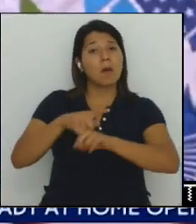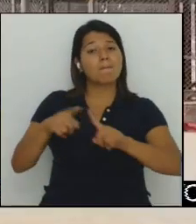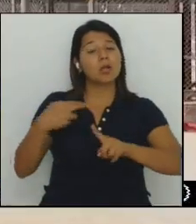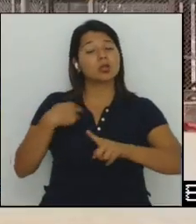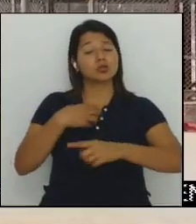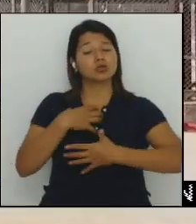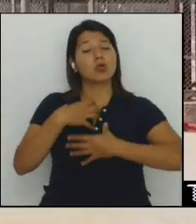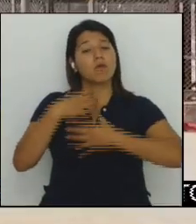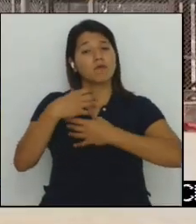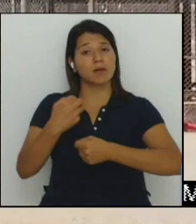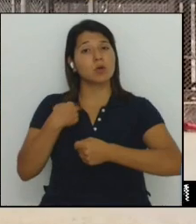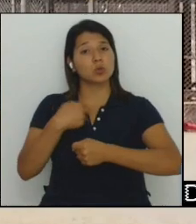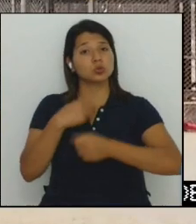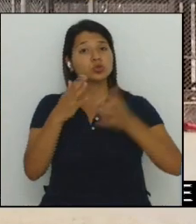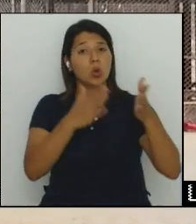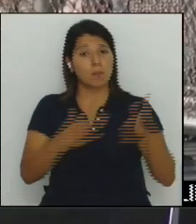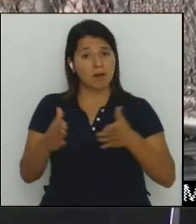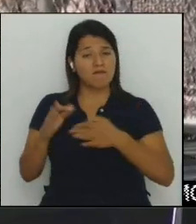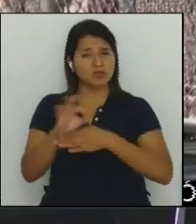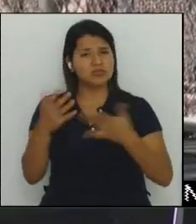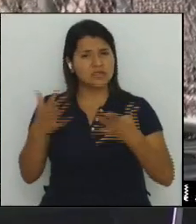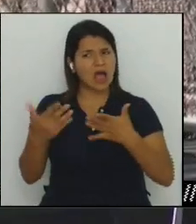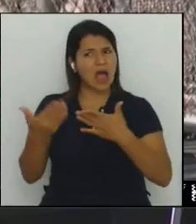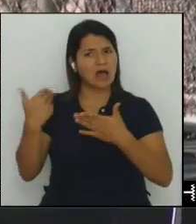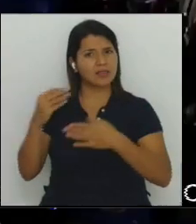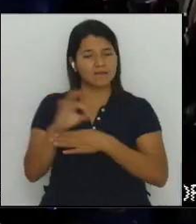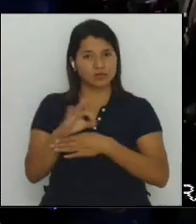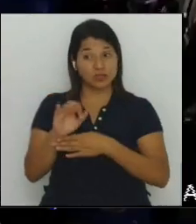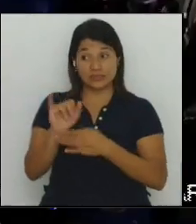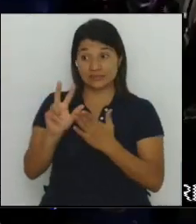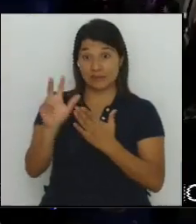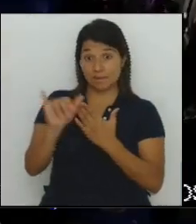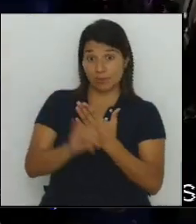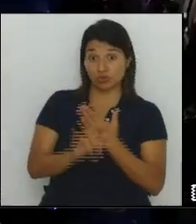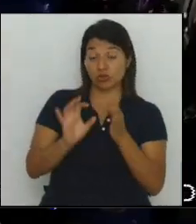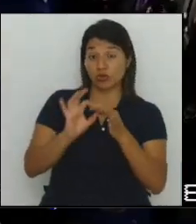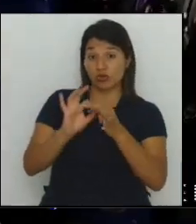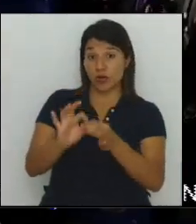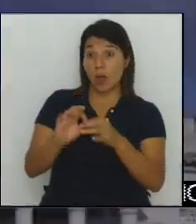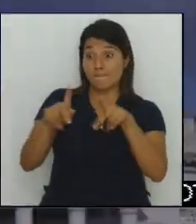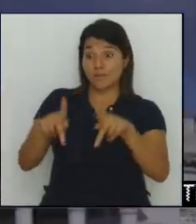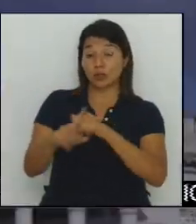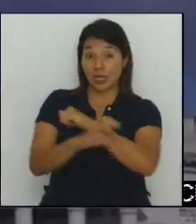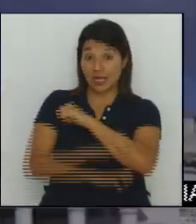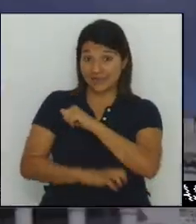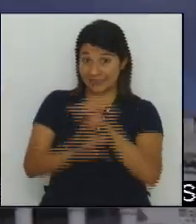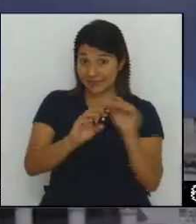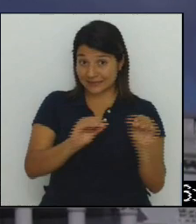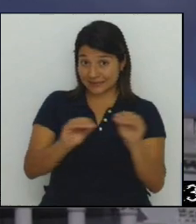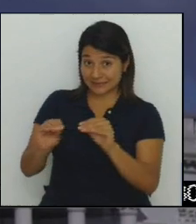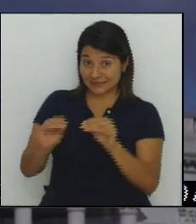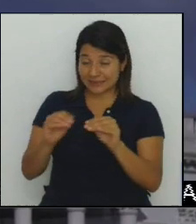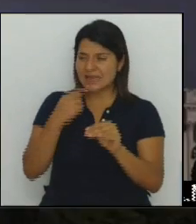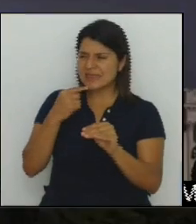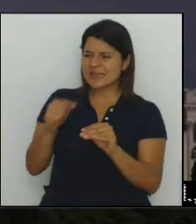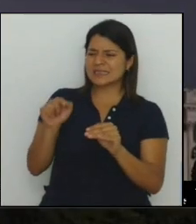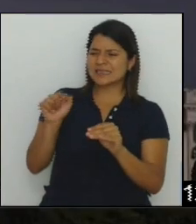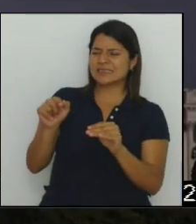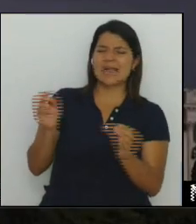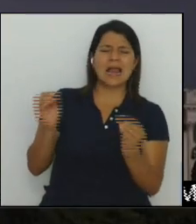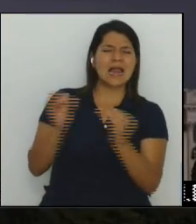en el pasado. Este proyecto migratorio, que los republicanos describen como el más restrictivo hasta ahora, prácticamente no